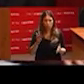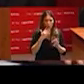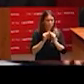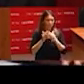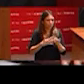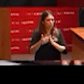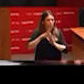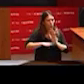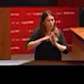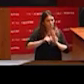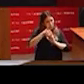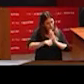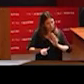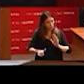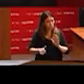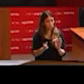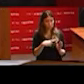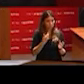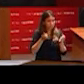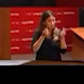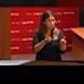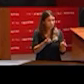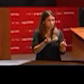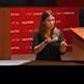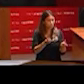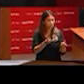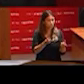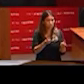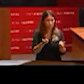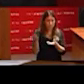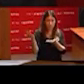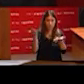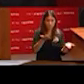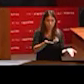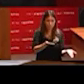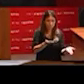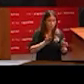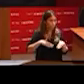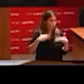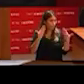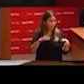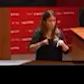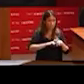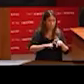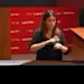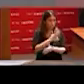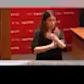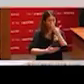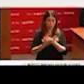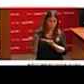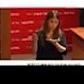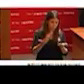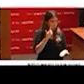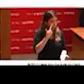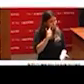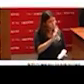programador estamos dando albergue a a cualquier tipo de discapacidad estáis viendo que